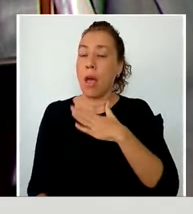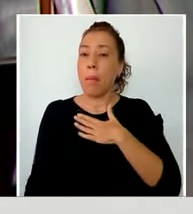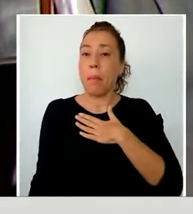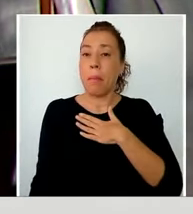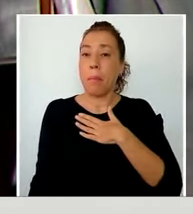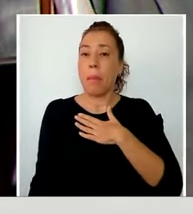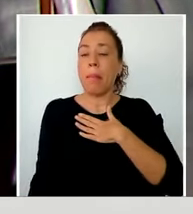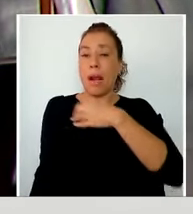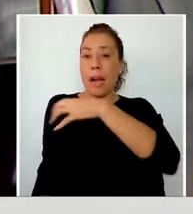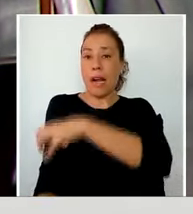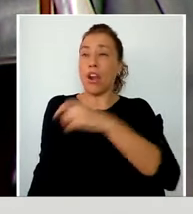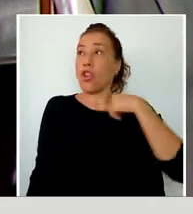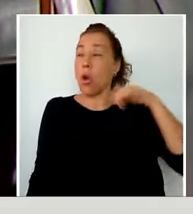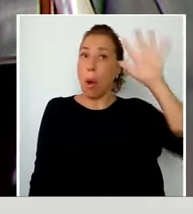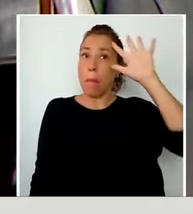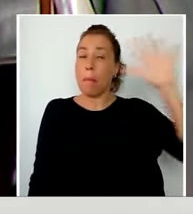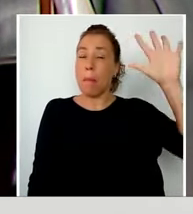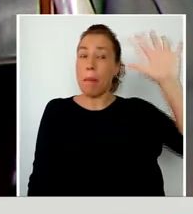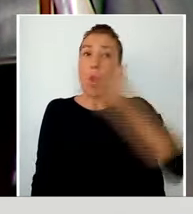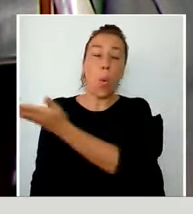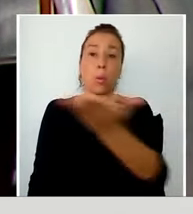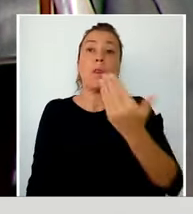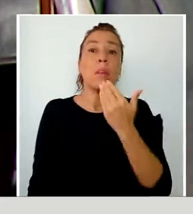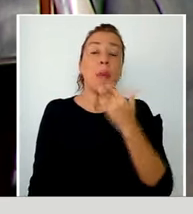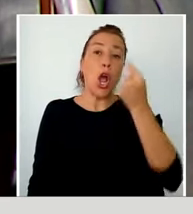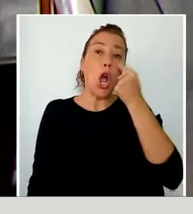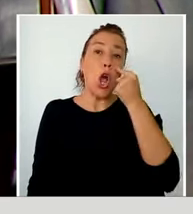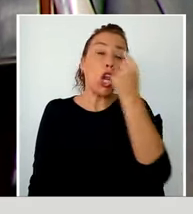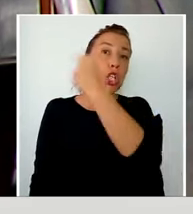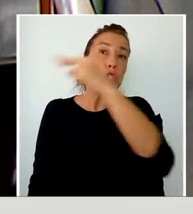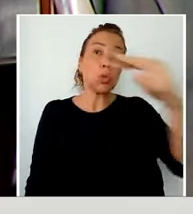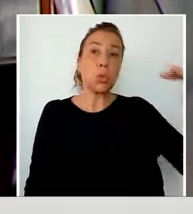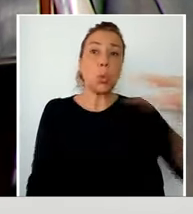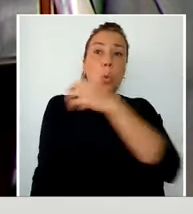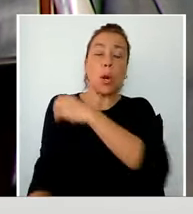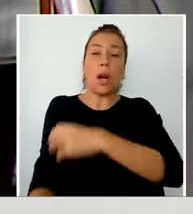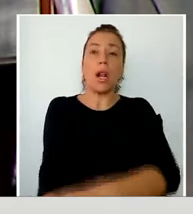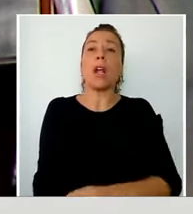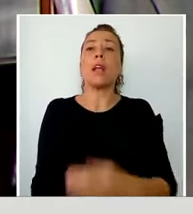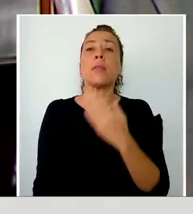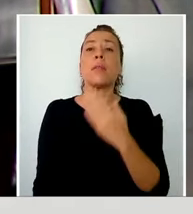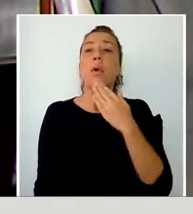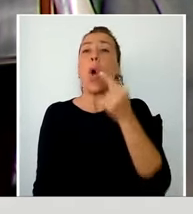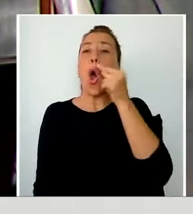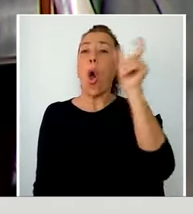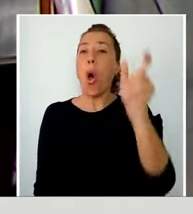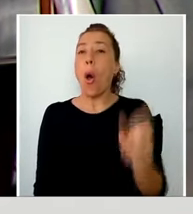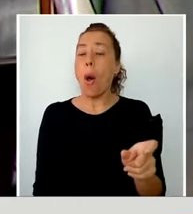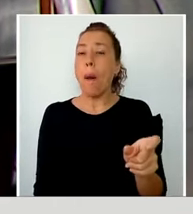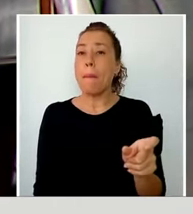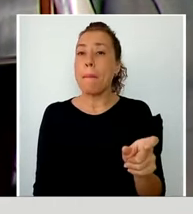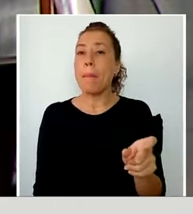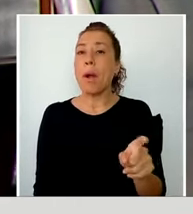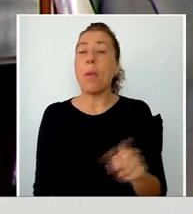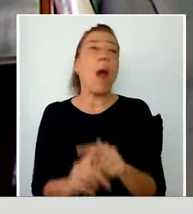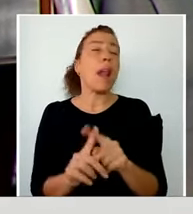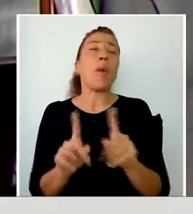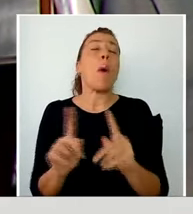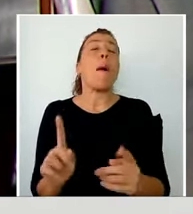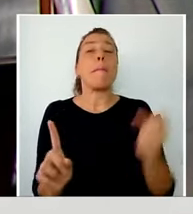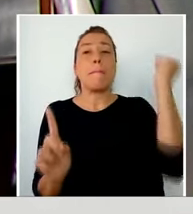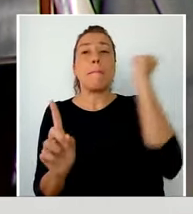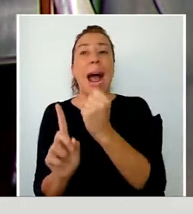muchos de ustedes conocen también en la suya particularmente tengo un caso de un hombre que fue literalmente asesinado por el